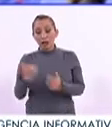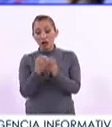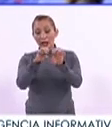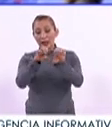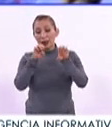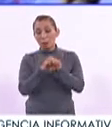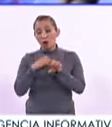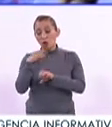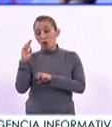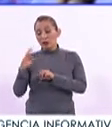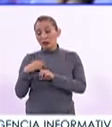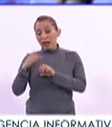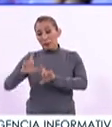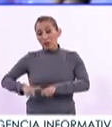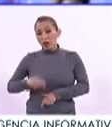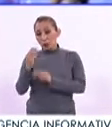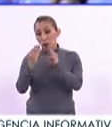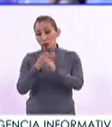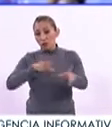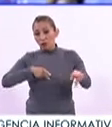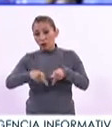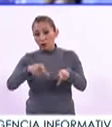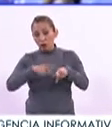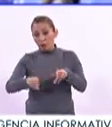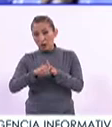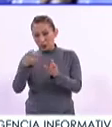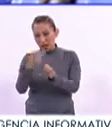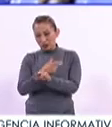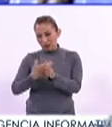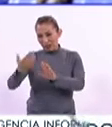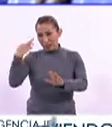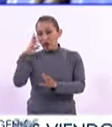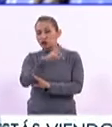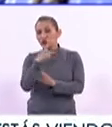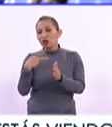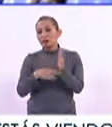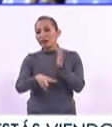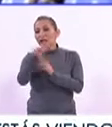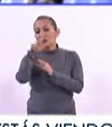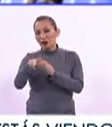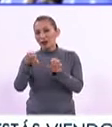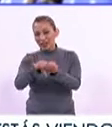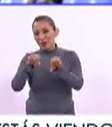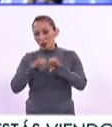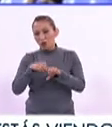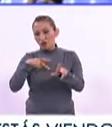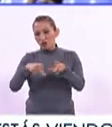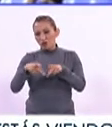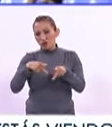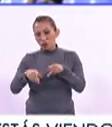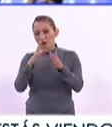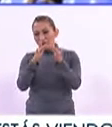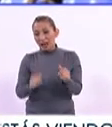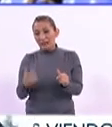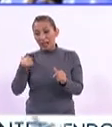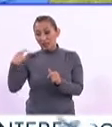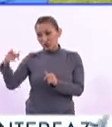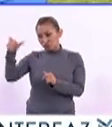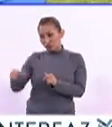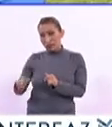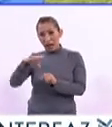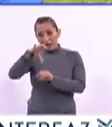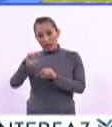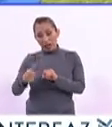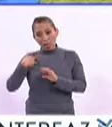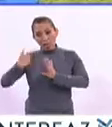equipo multirracial en los campeonatos mundiales de fútbol, como ocurrió en la edición de Rusia 2018 con la selección francesa y sus jugadores de sangre africana, será